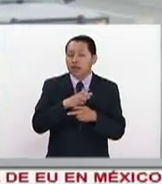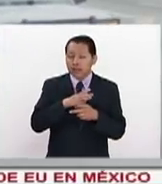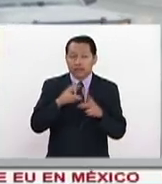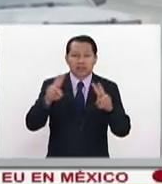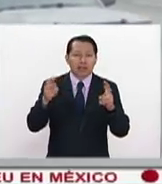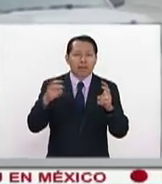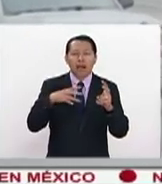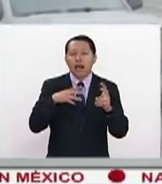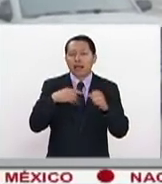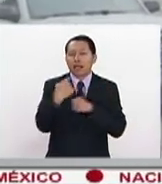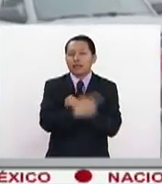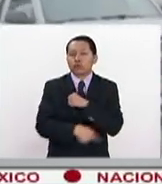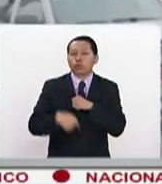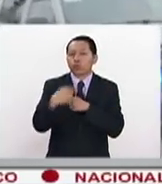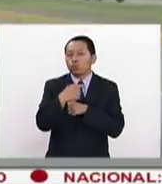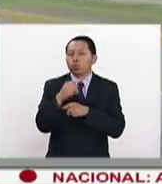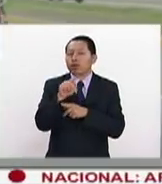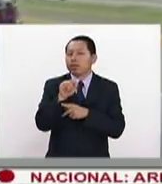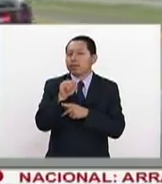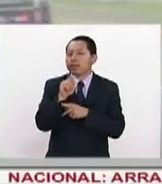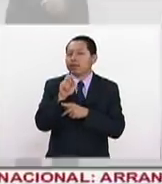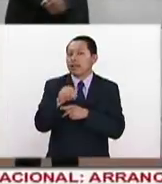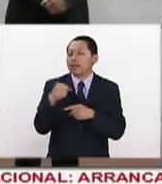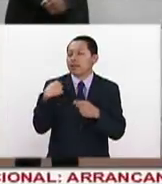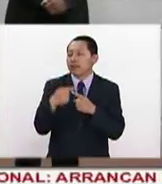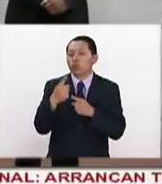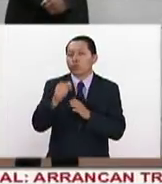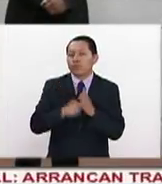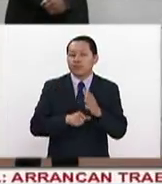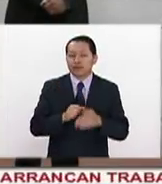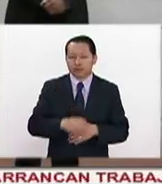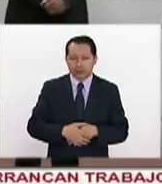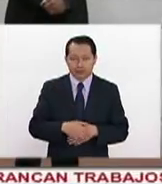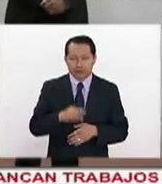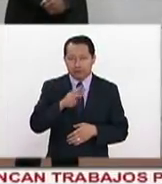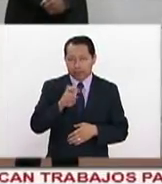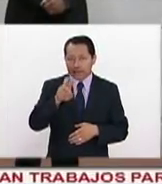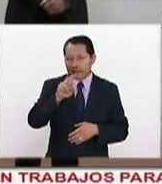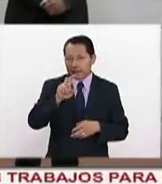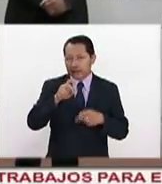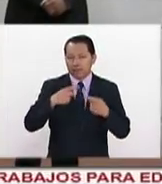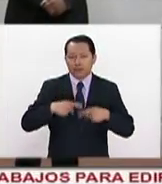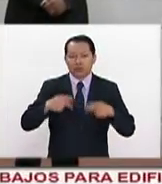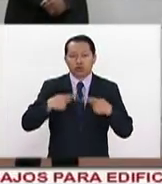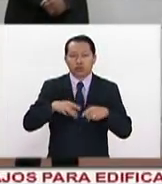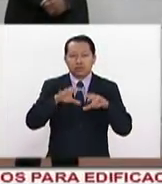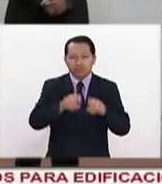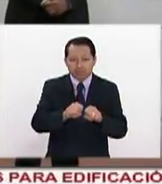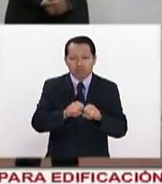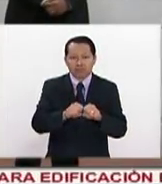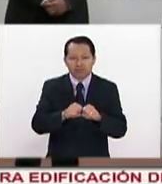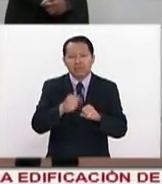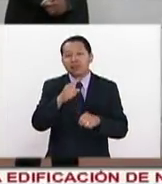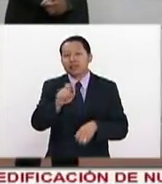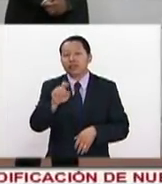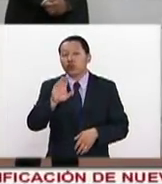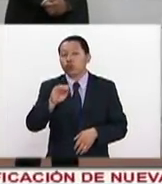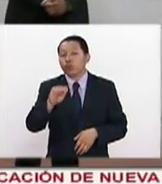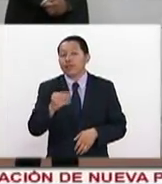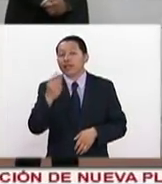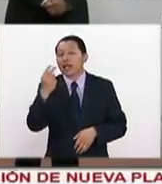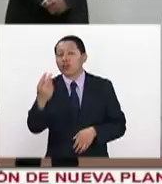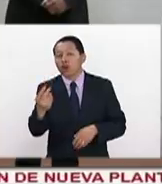Escudo Titán a un mes de su implementación. Son 330 ya personas detenidas,